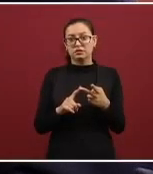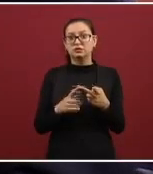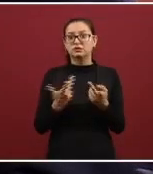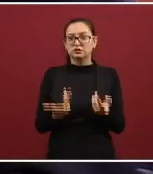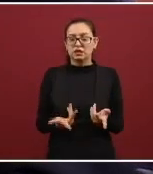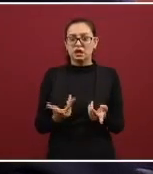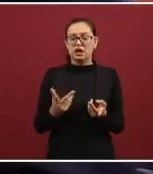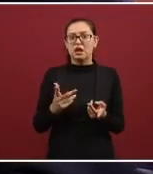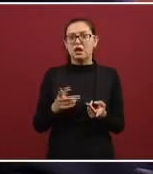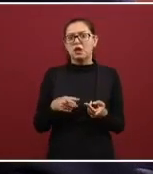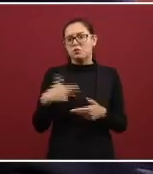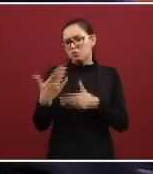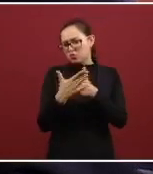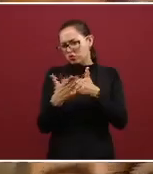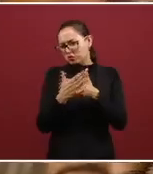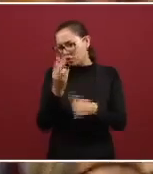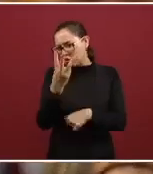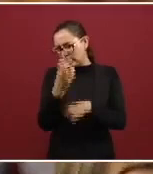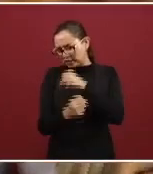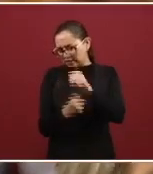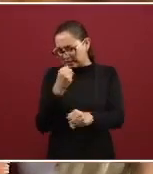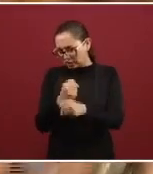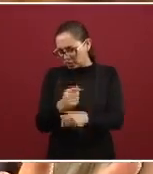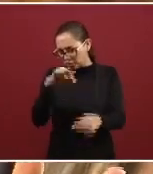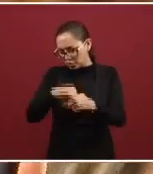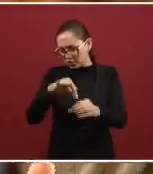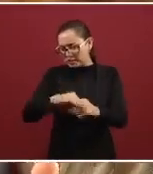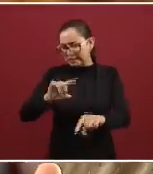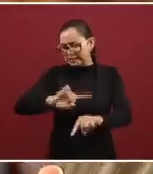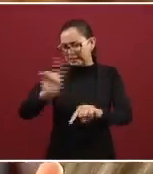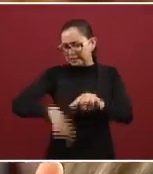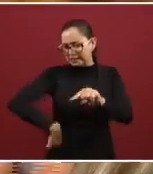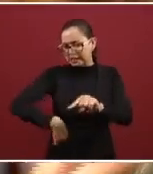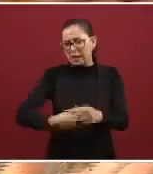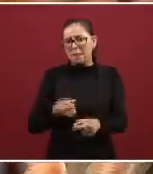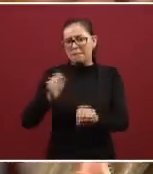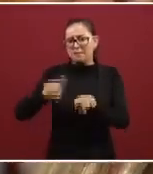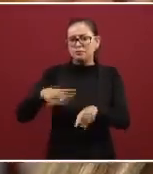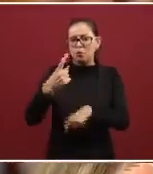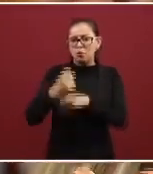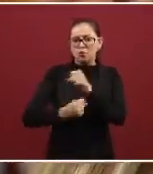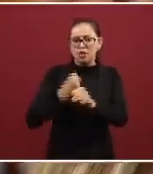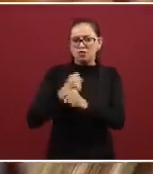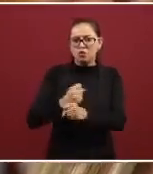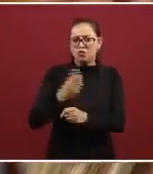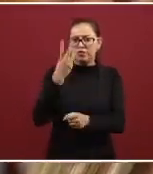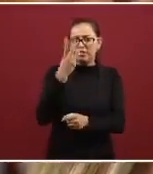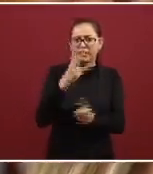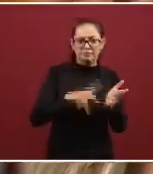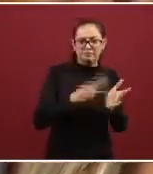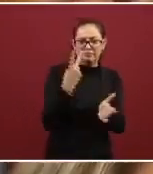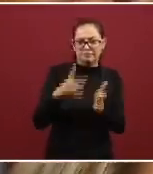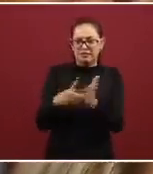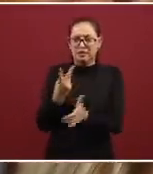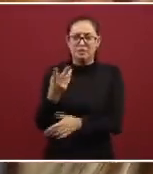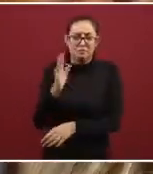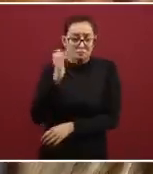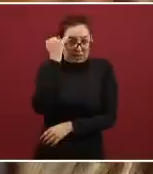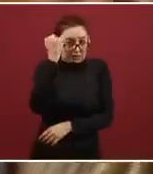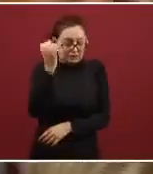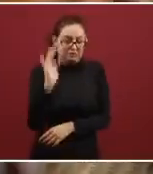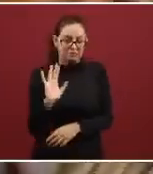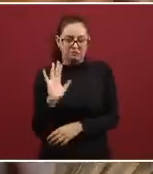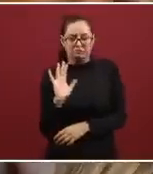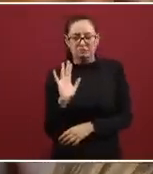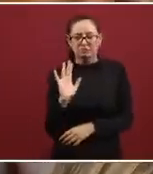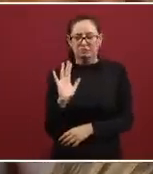de mandato, ¿no estaremos en un escenario en el cual habría 3 elecciones en el mismo año? O sea, imaginemos que fuera la consulta en marzo, pero que